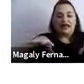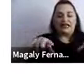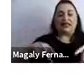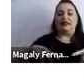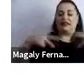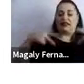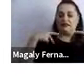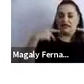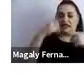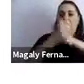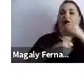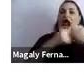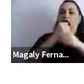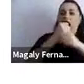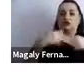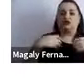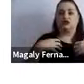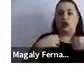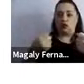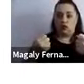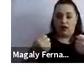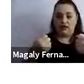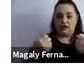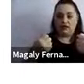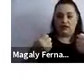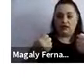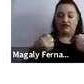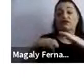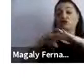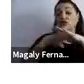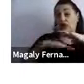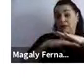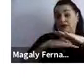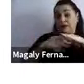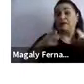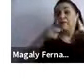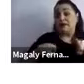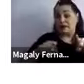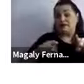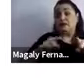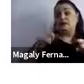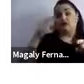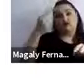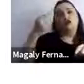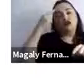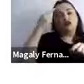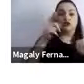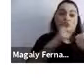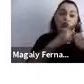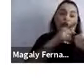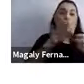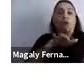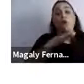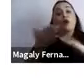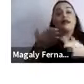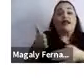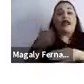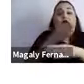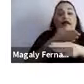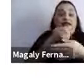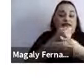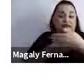en años saludables, que fundamentalmente ocurre por dos razones. Una por muerte prematura, una